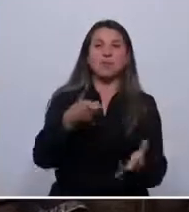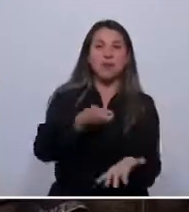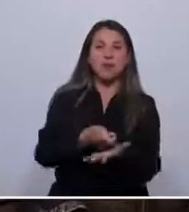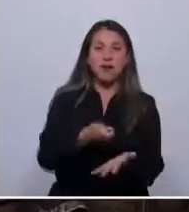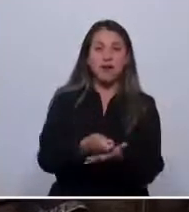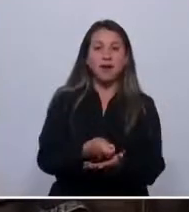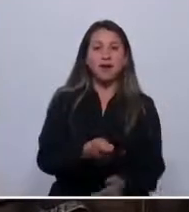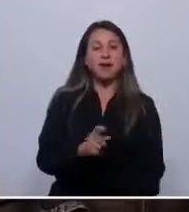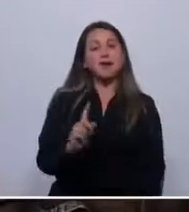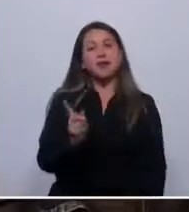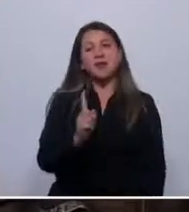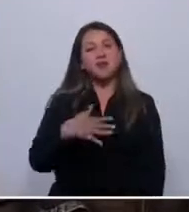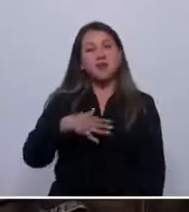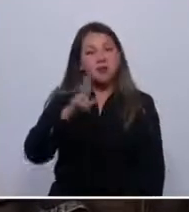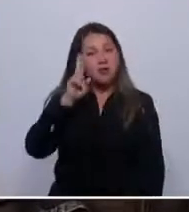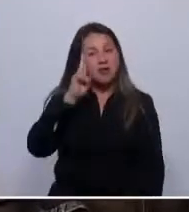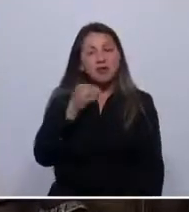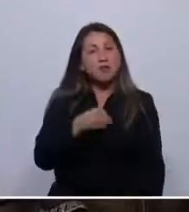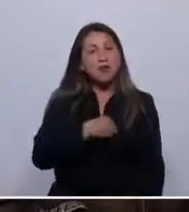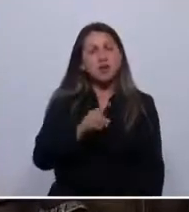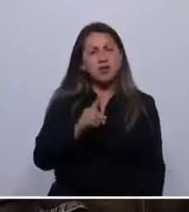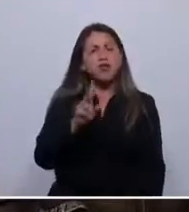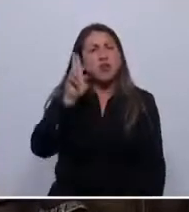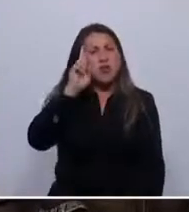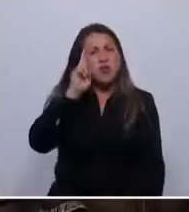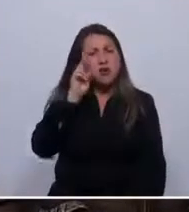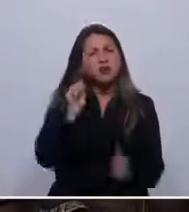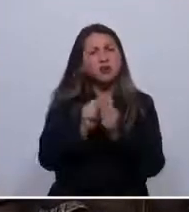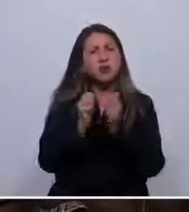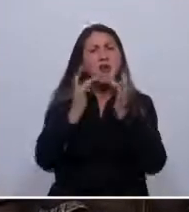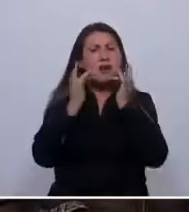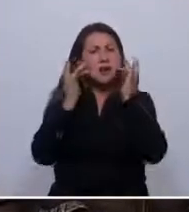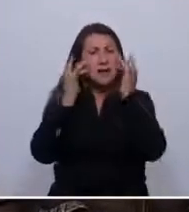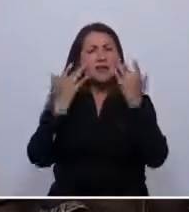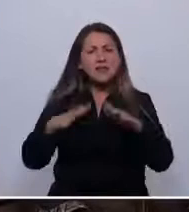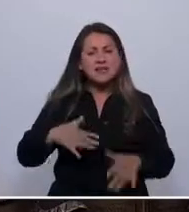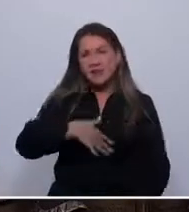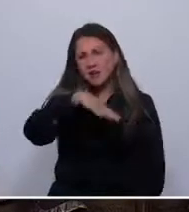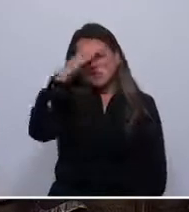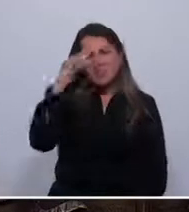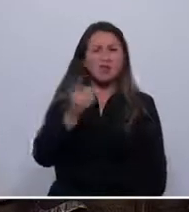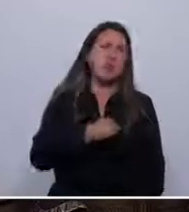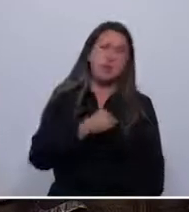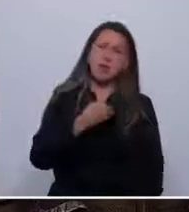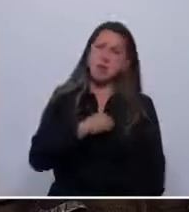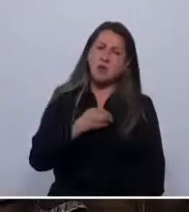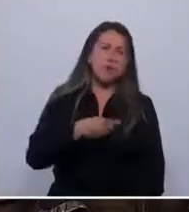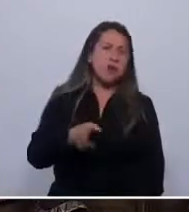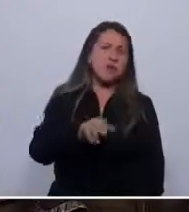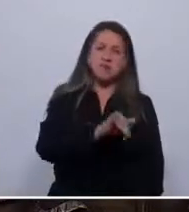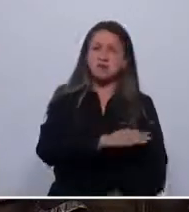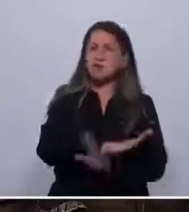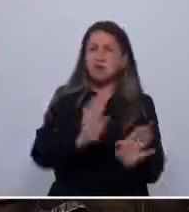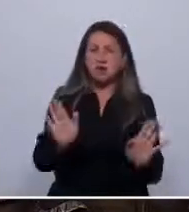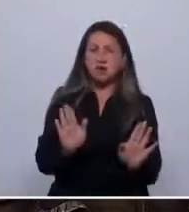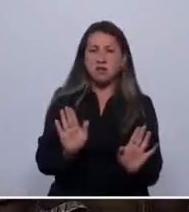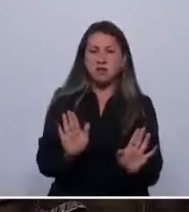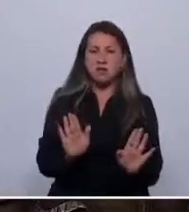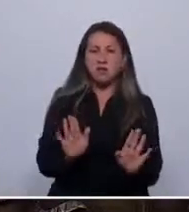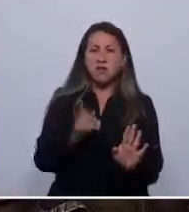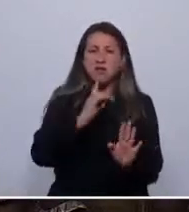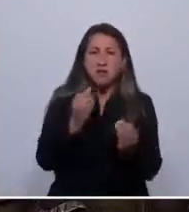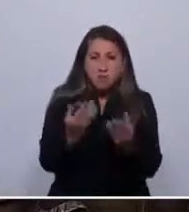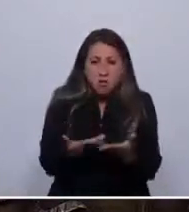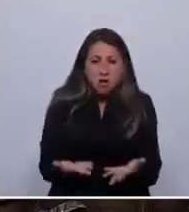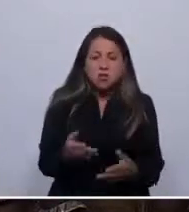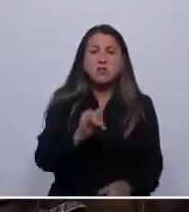pena, quiero recordar con alegría de una vez por todas. Estoy cansada de la pena. Si tenemos esto, pues compa, ¿o